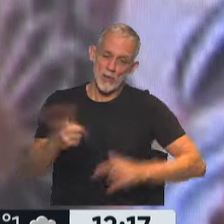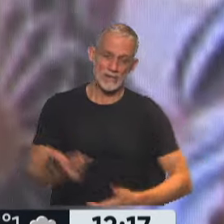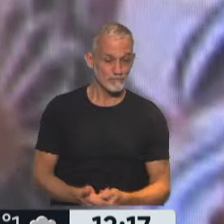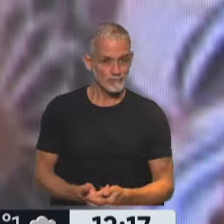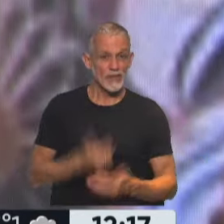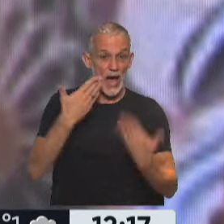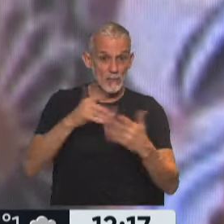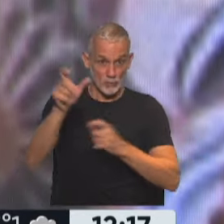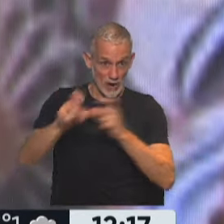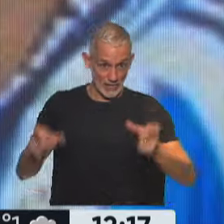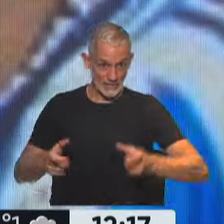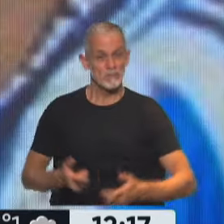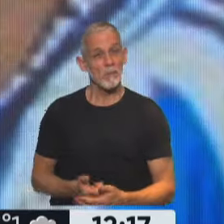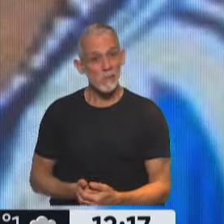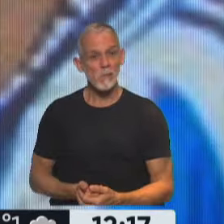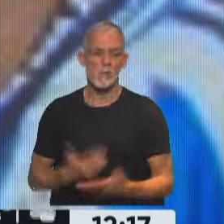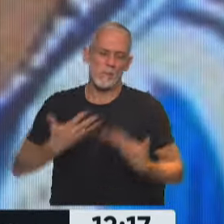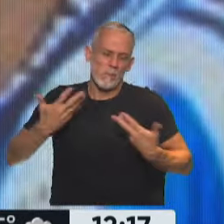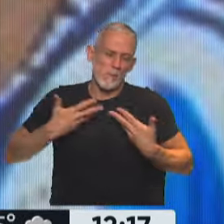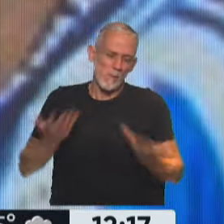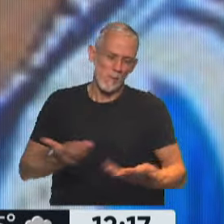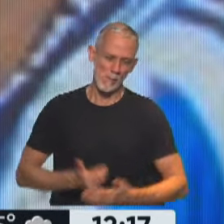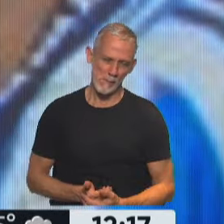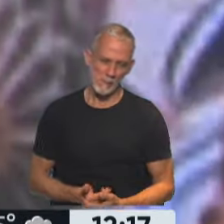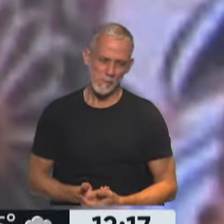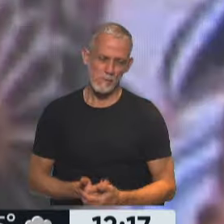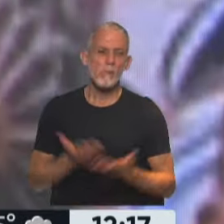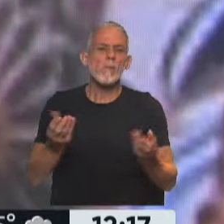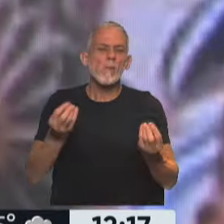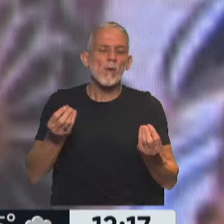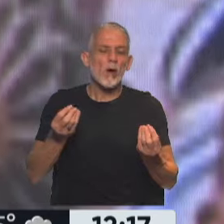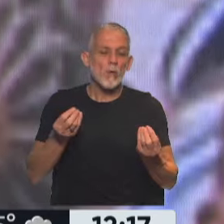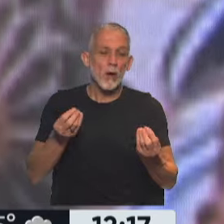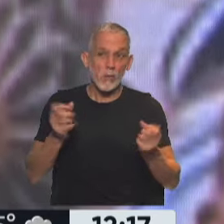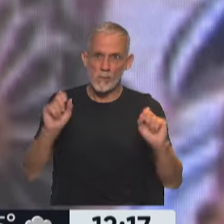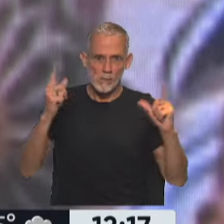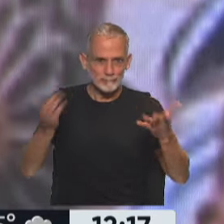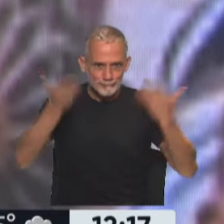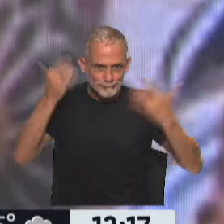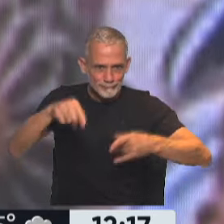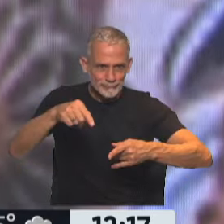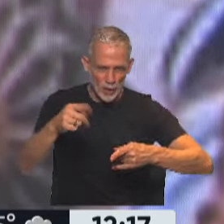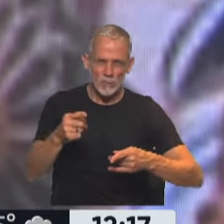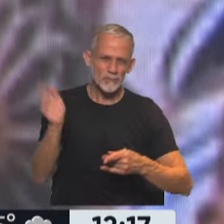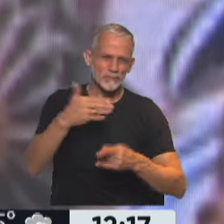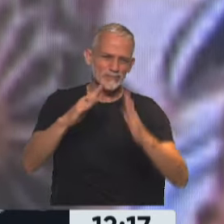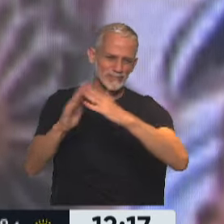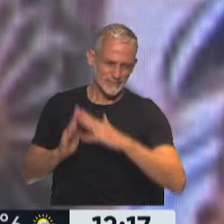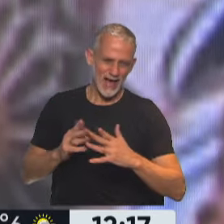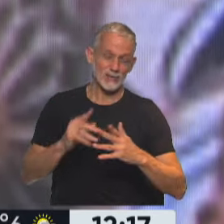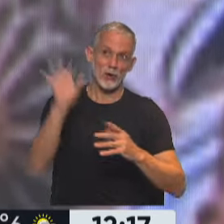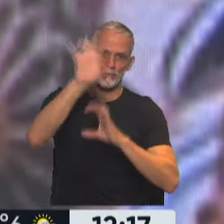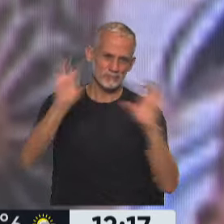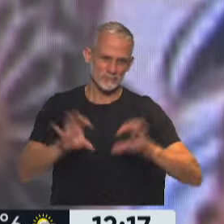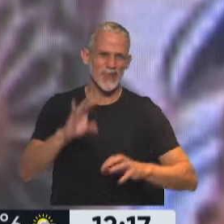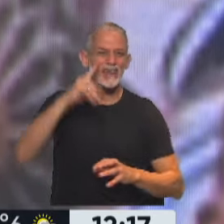Hablamos con la gente. La alegría de la La parte alegría, claro. futbolística. ¿Cómo se levantaron? ¿Cómo están ustedes en casa disfrutando en todo el país? Bueno, lo compartimos. Daniela